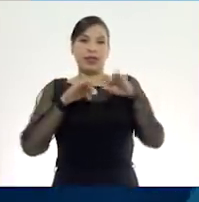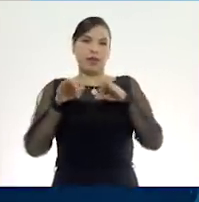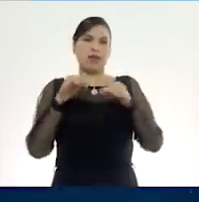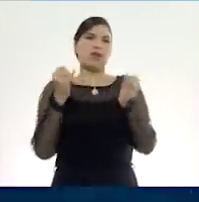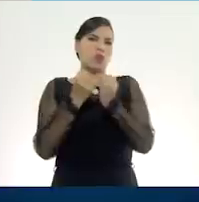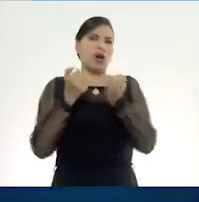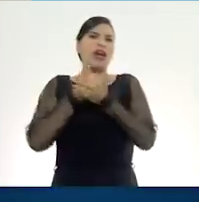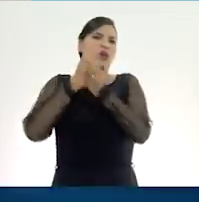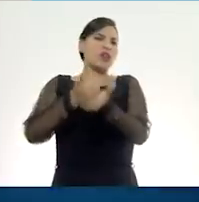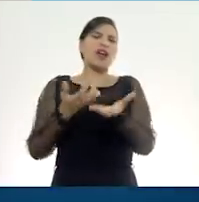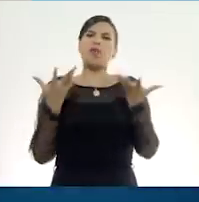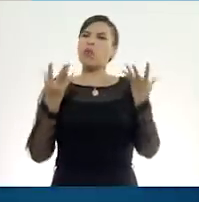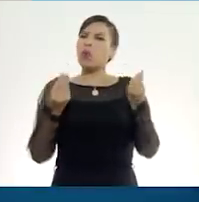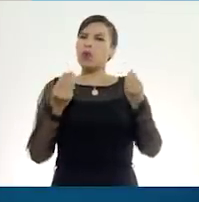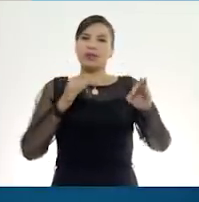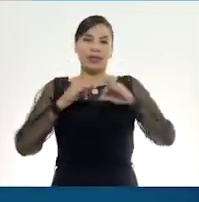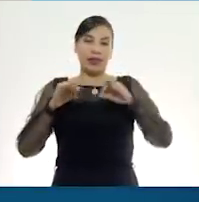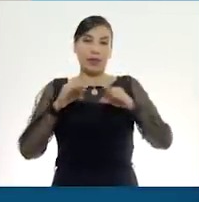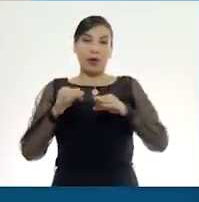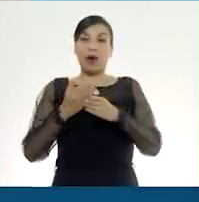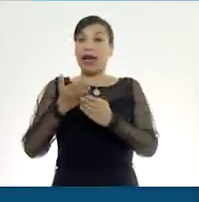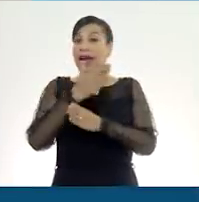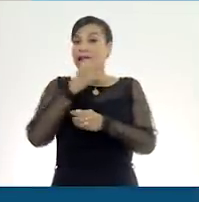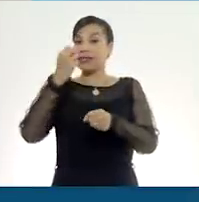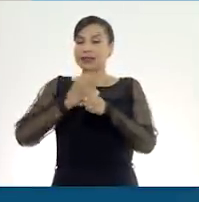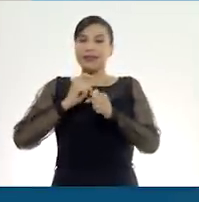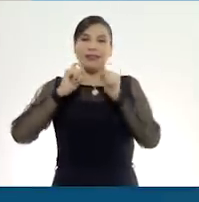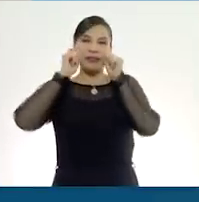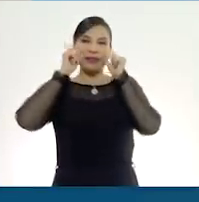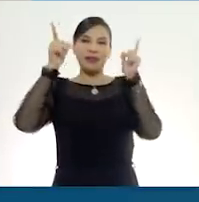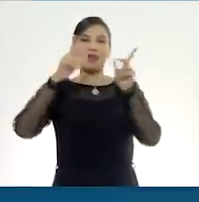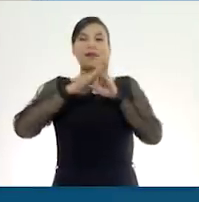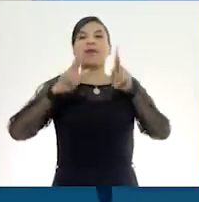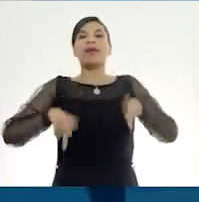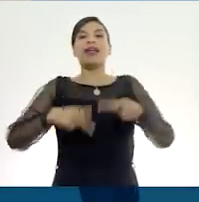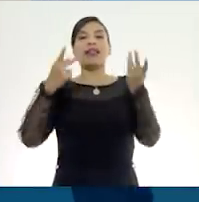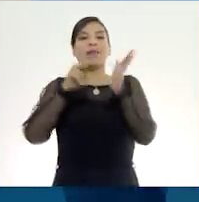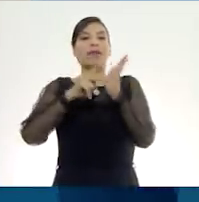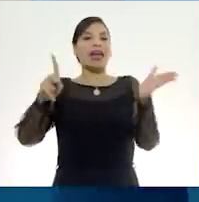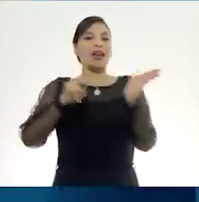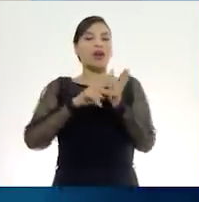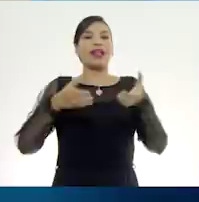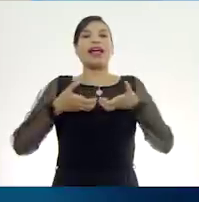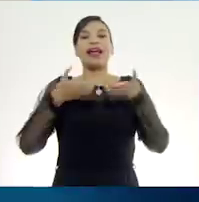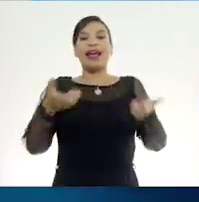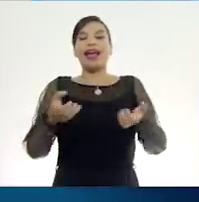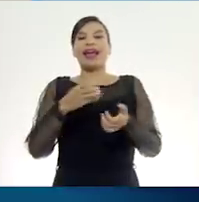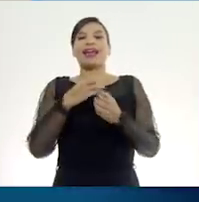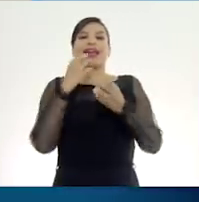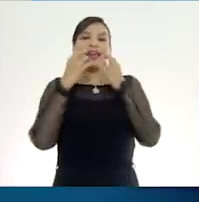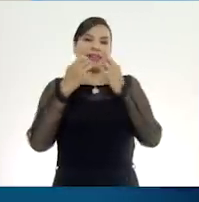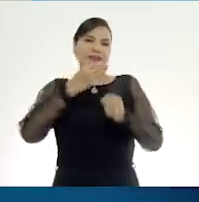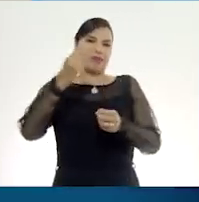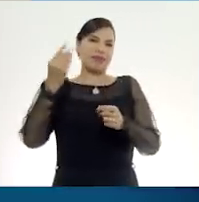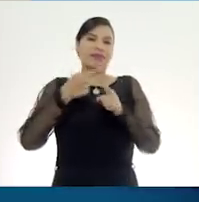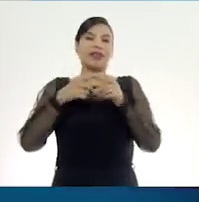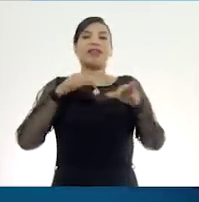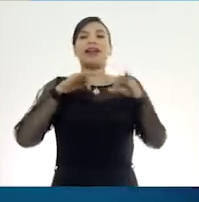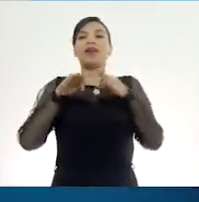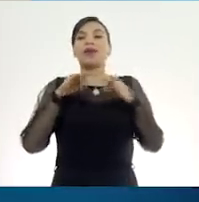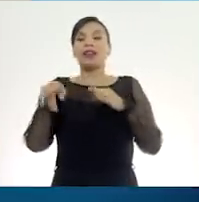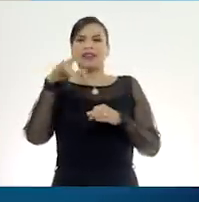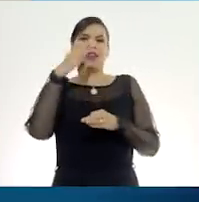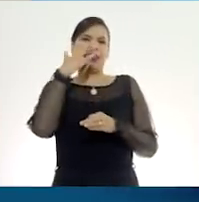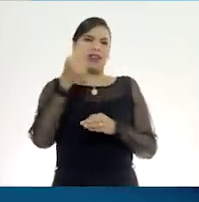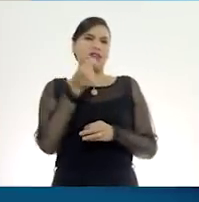también ayudaban mucho en el trabajo y desde temprana edad se levantaban para vender periódicos en las calles, en trabajar, y era raro que